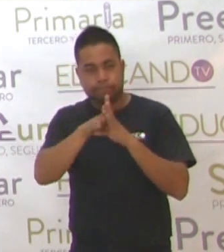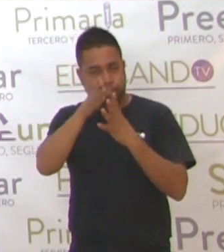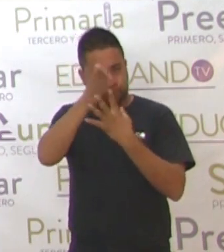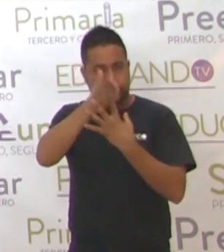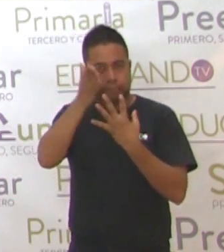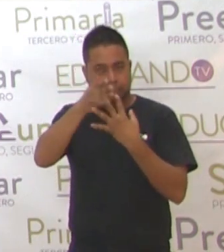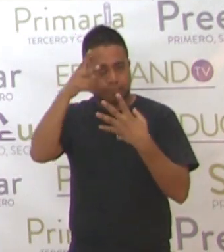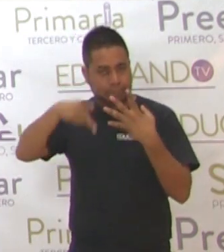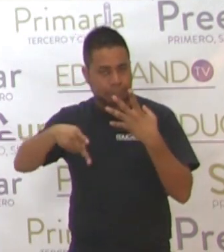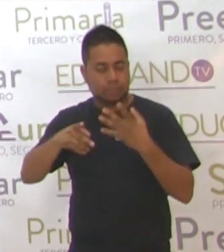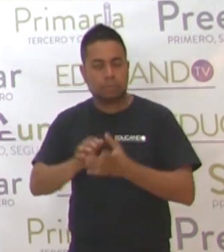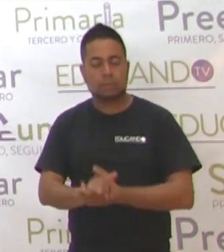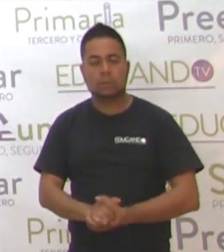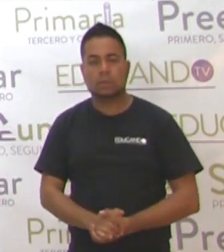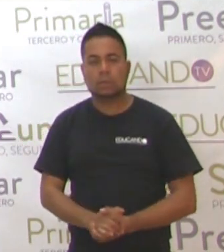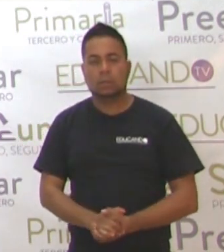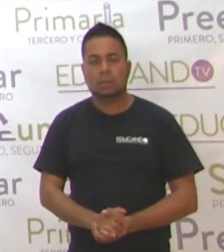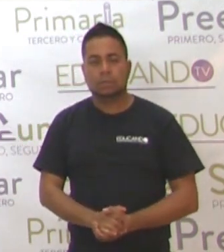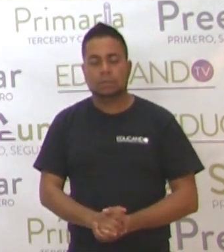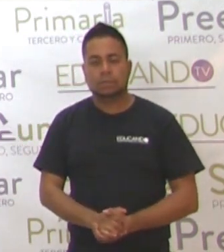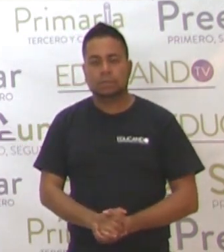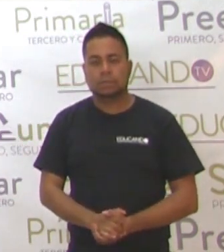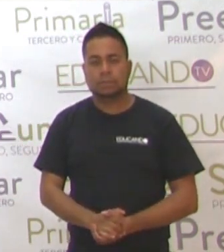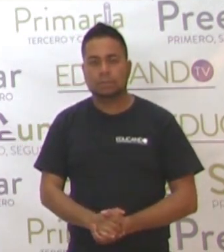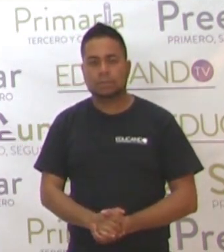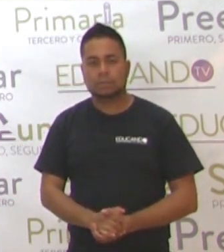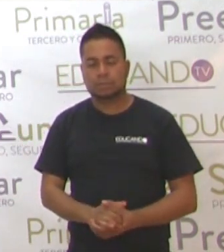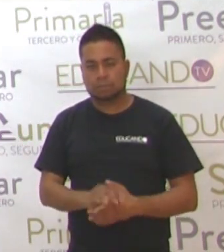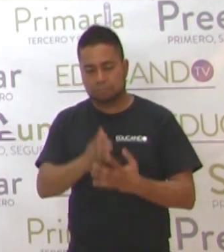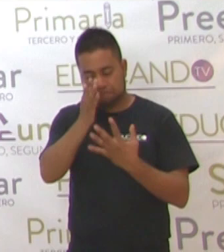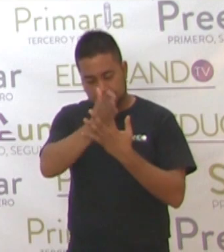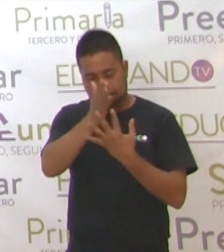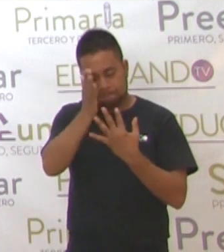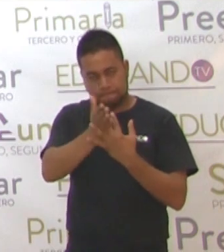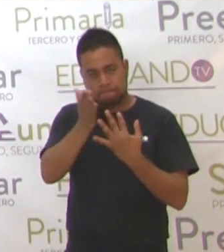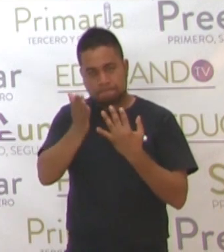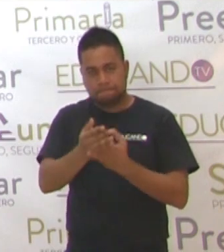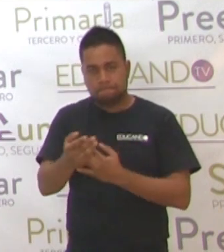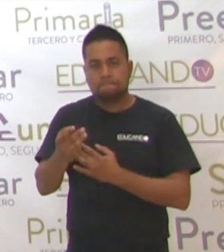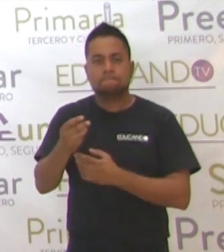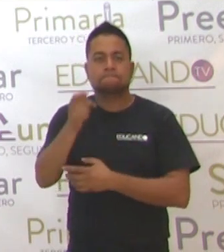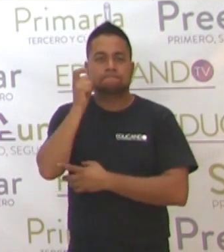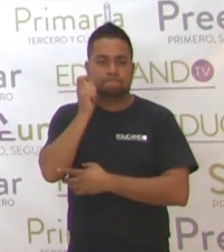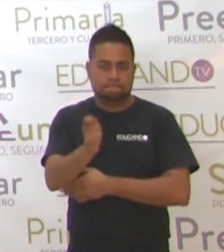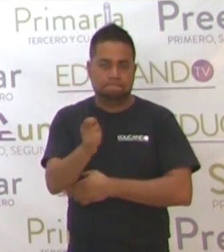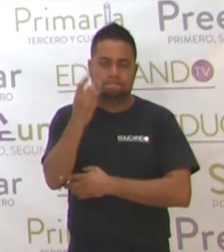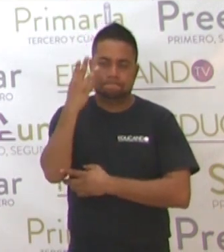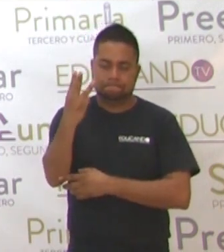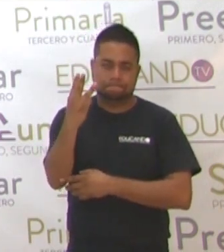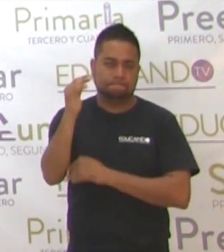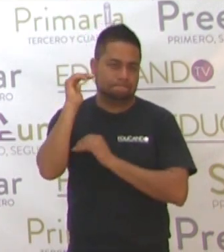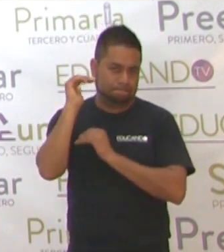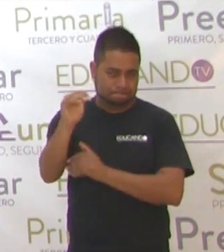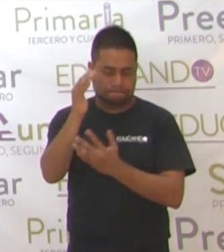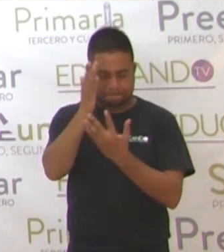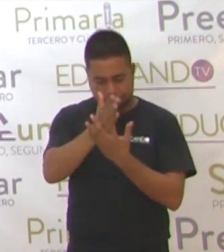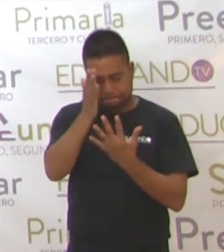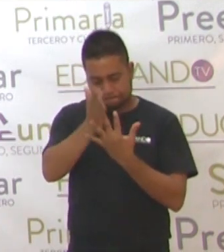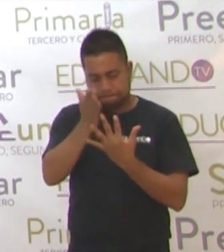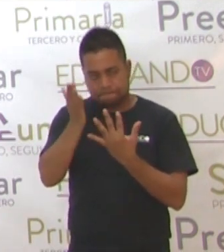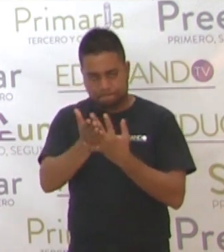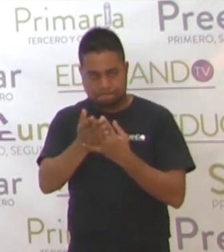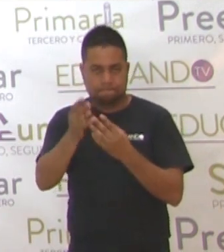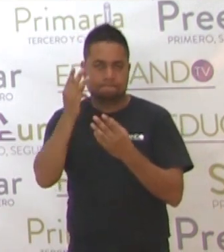porque esta clasificación se va a dividir en tres en tres partes la primera